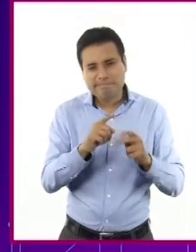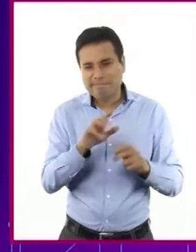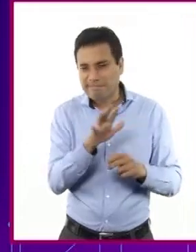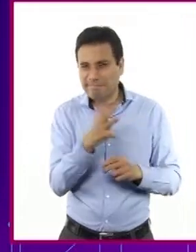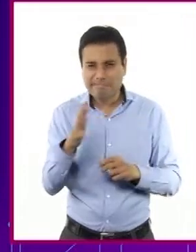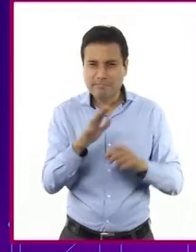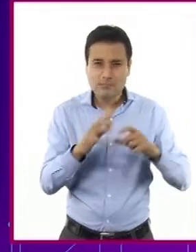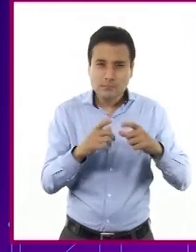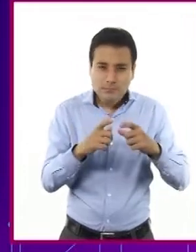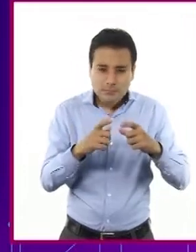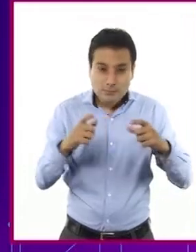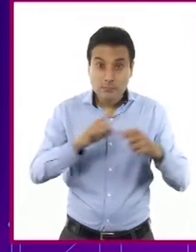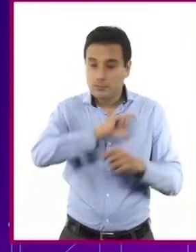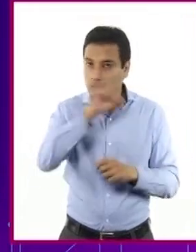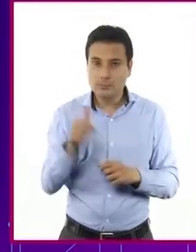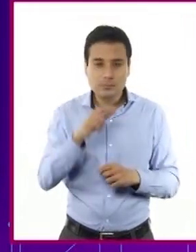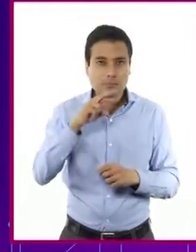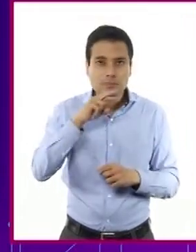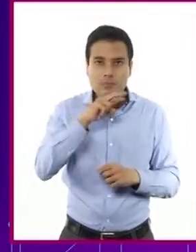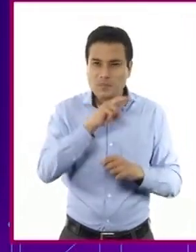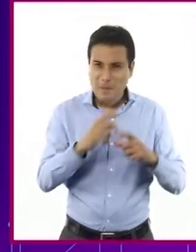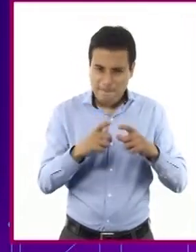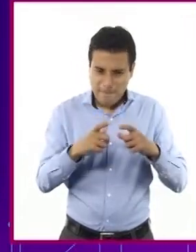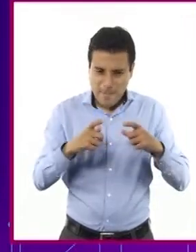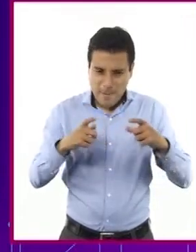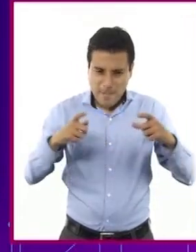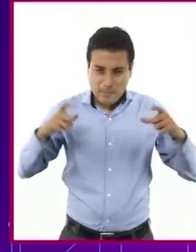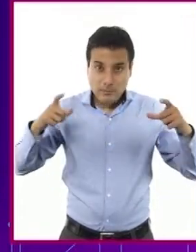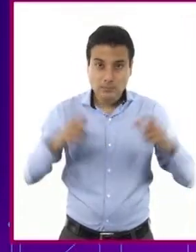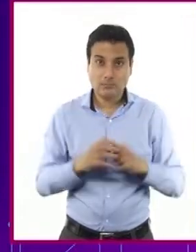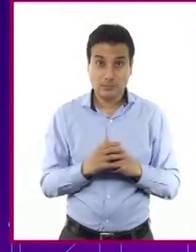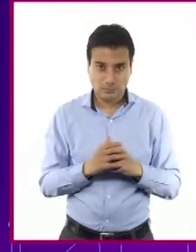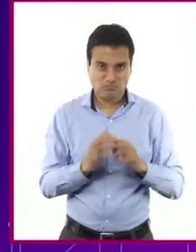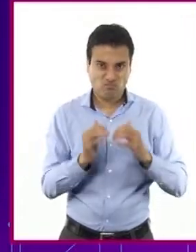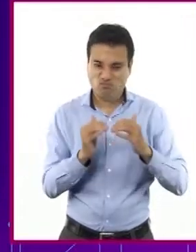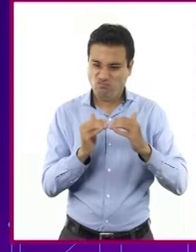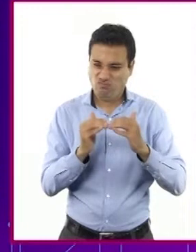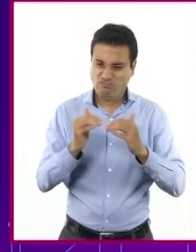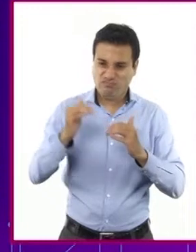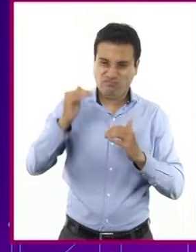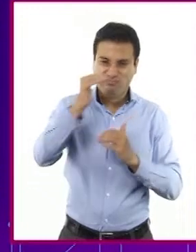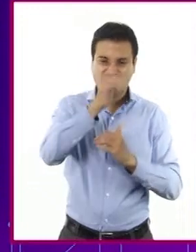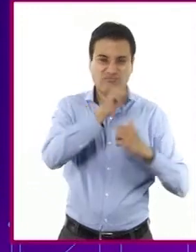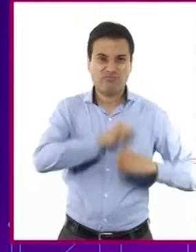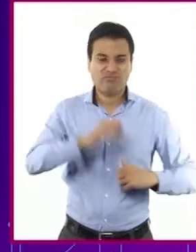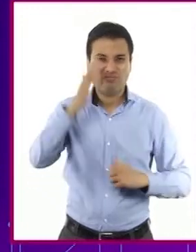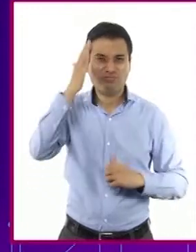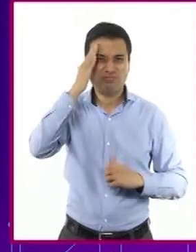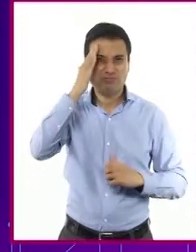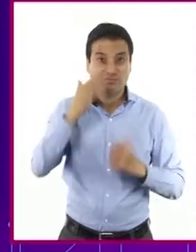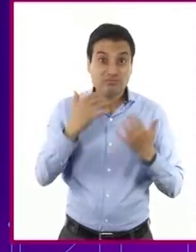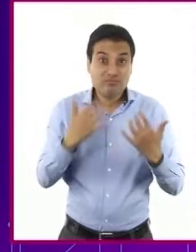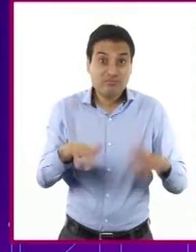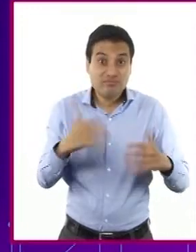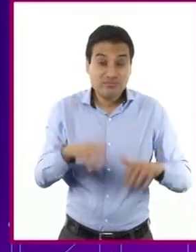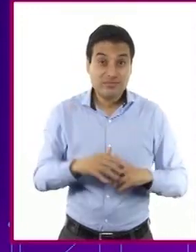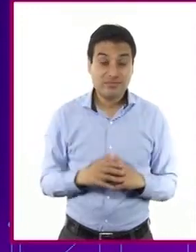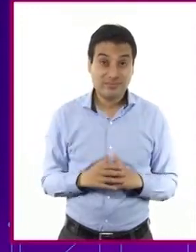manera asombrosa, y va a tomar el poder en Alemania. Y ya en el